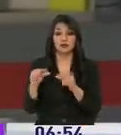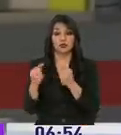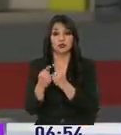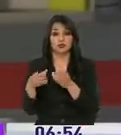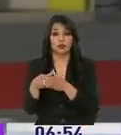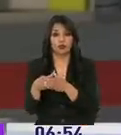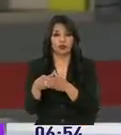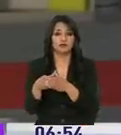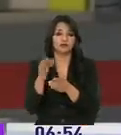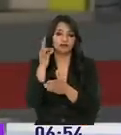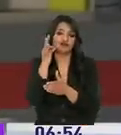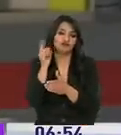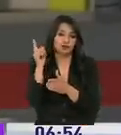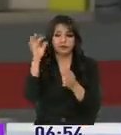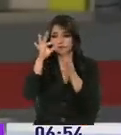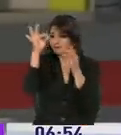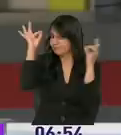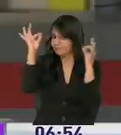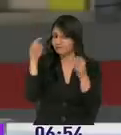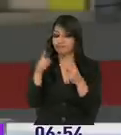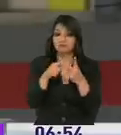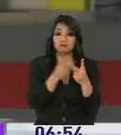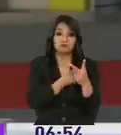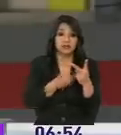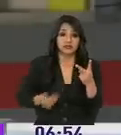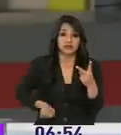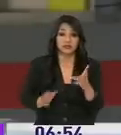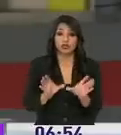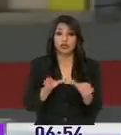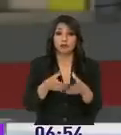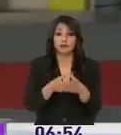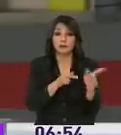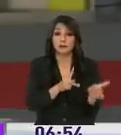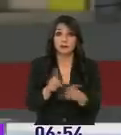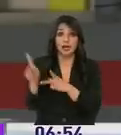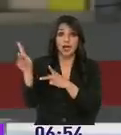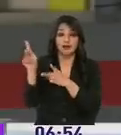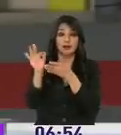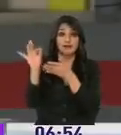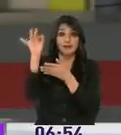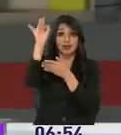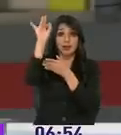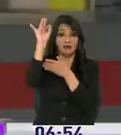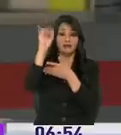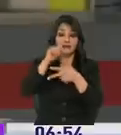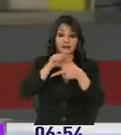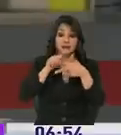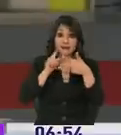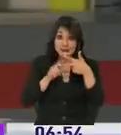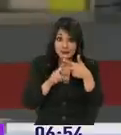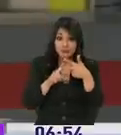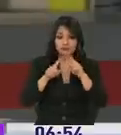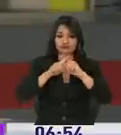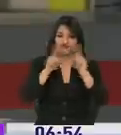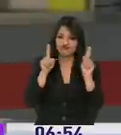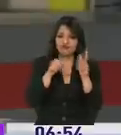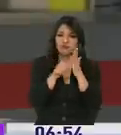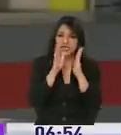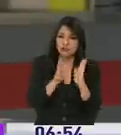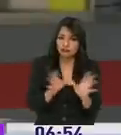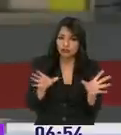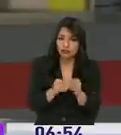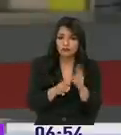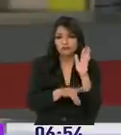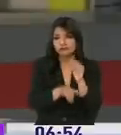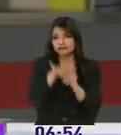por la primera dama y presidente del Comité Institucional del Plan Toda una Vida, Rocío González, entre otros ministros de Estado, viajaron